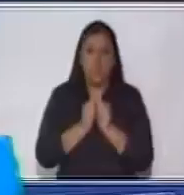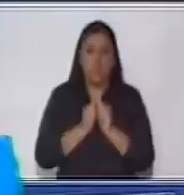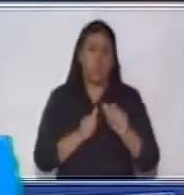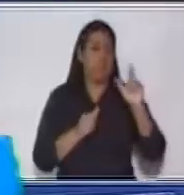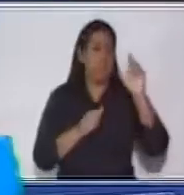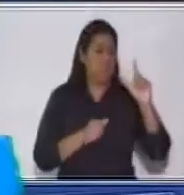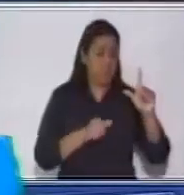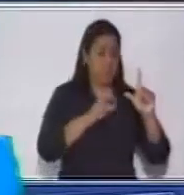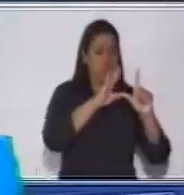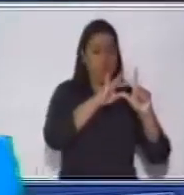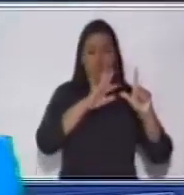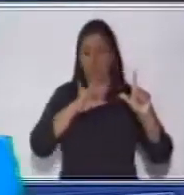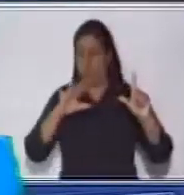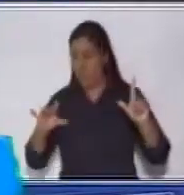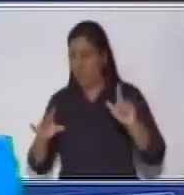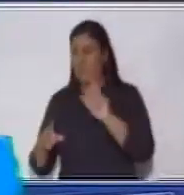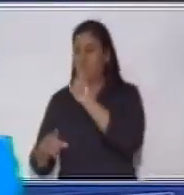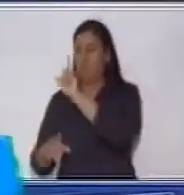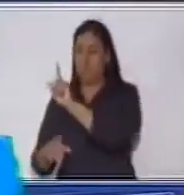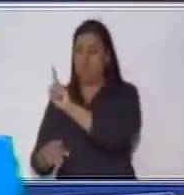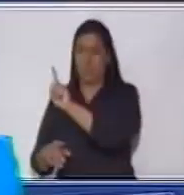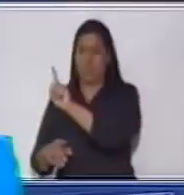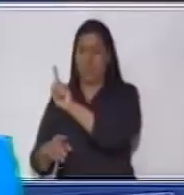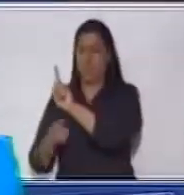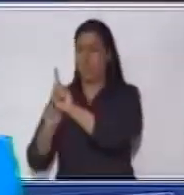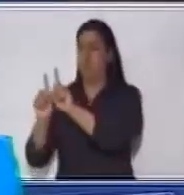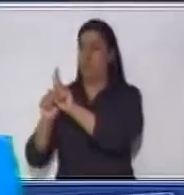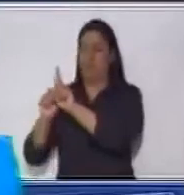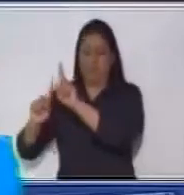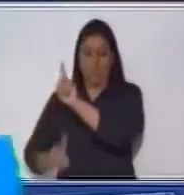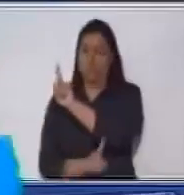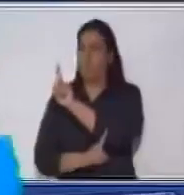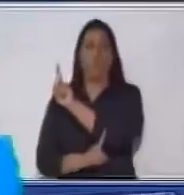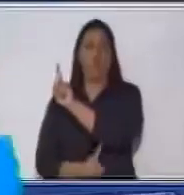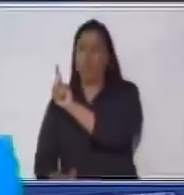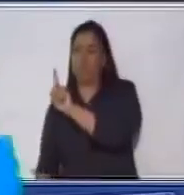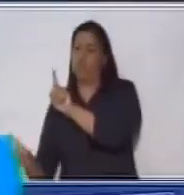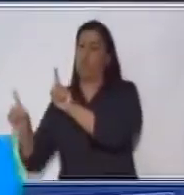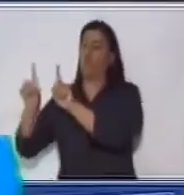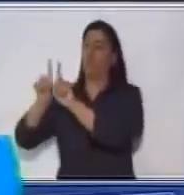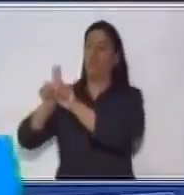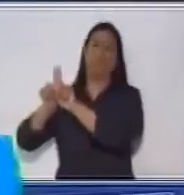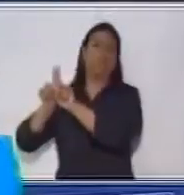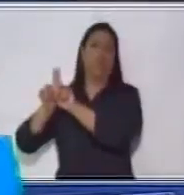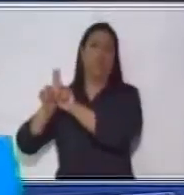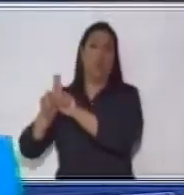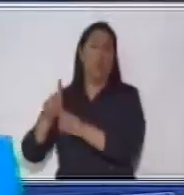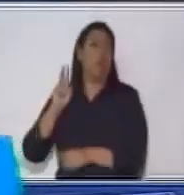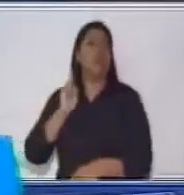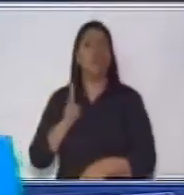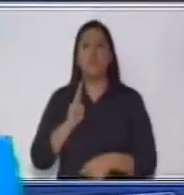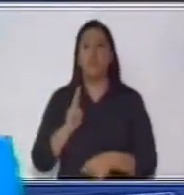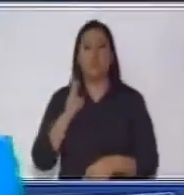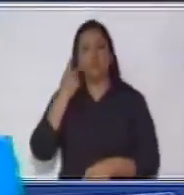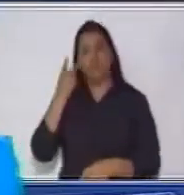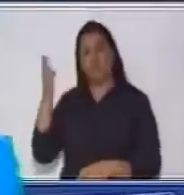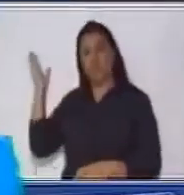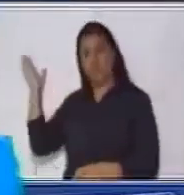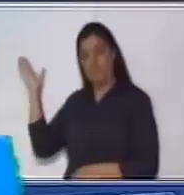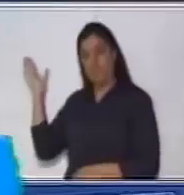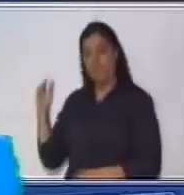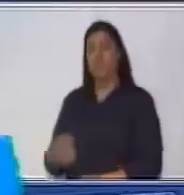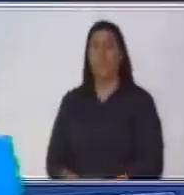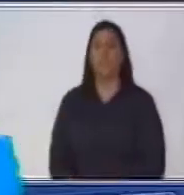ejemplo, si tenemos acá mochila y la vamos a tener que separar, lo vamos a separar de esta forma.